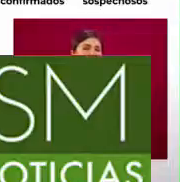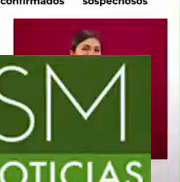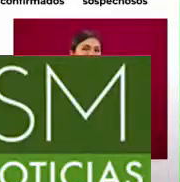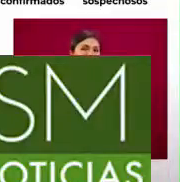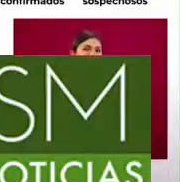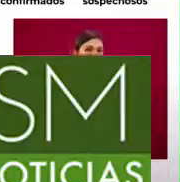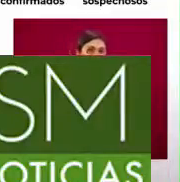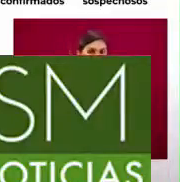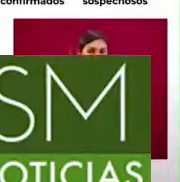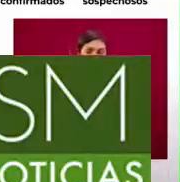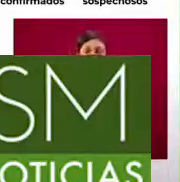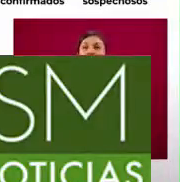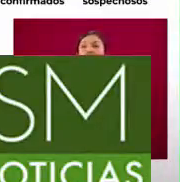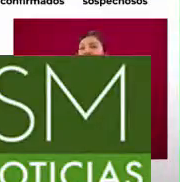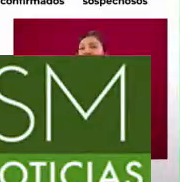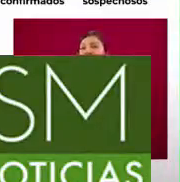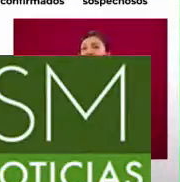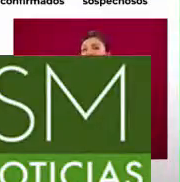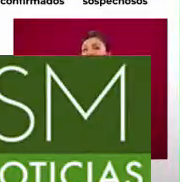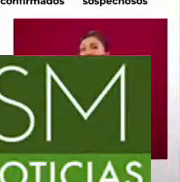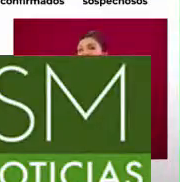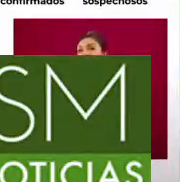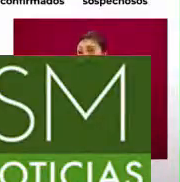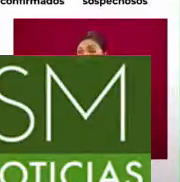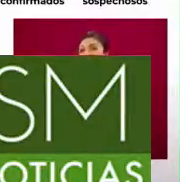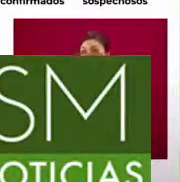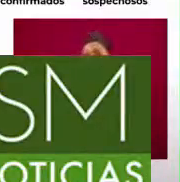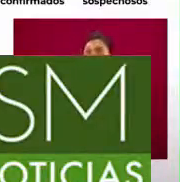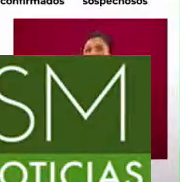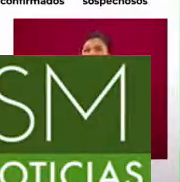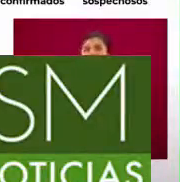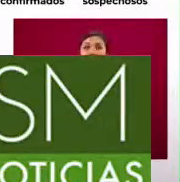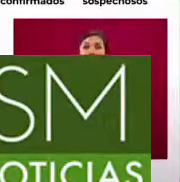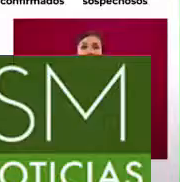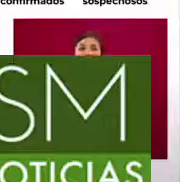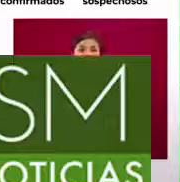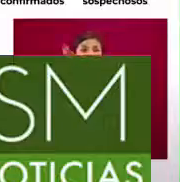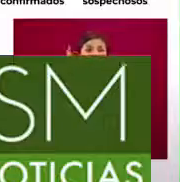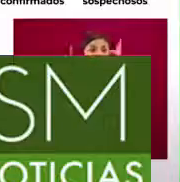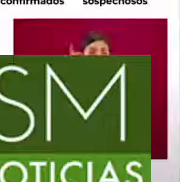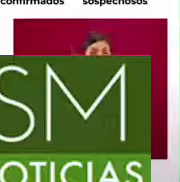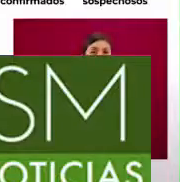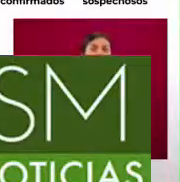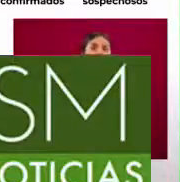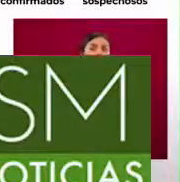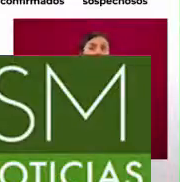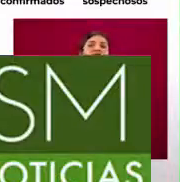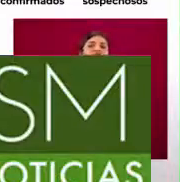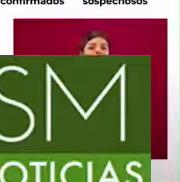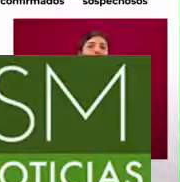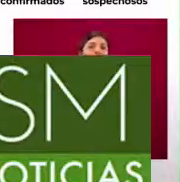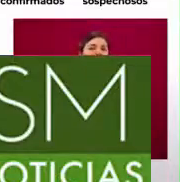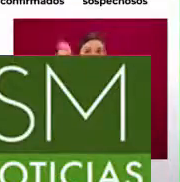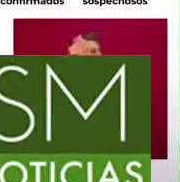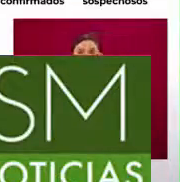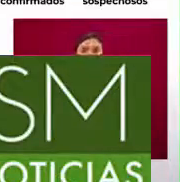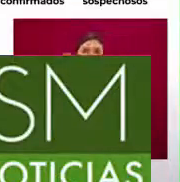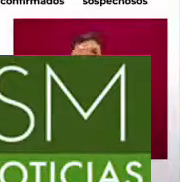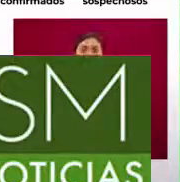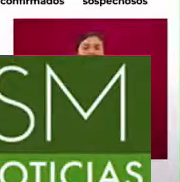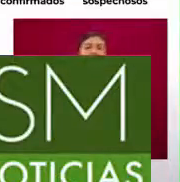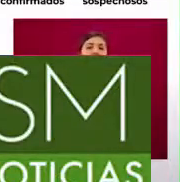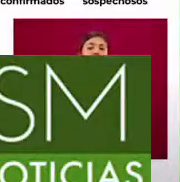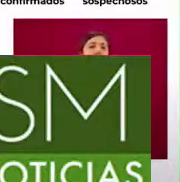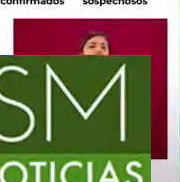como que todos vamos para un lado y otros vamos para la izquierda y otros para la derecha, entonces no sabemos. Hay que ver, hay que recordar que